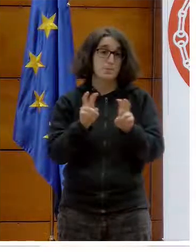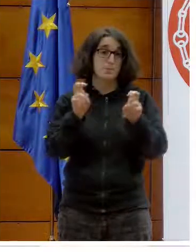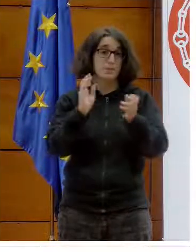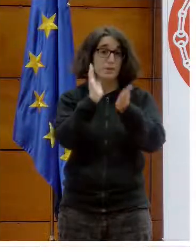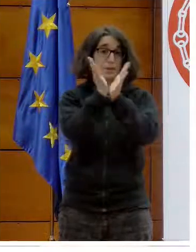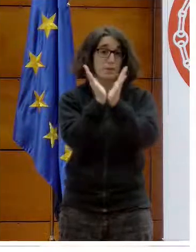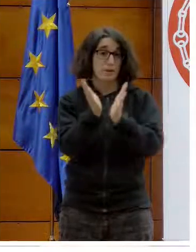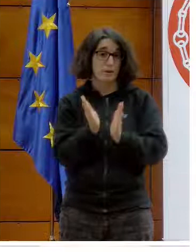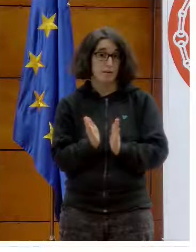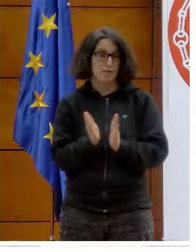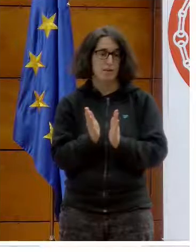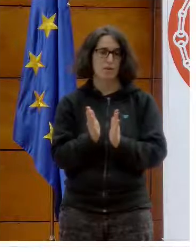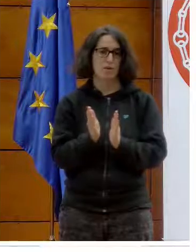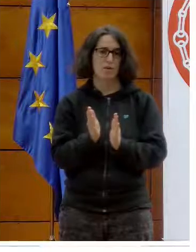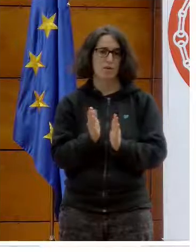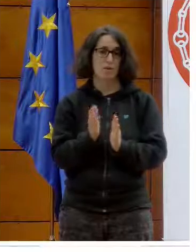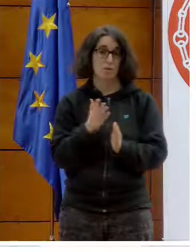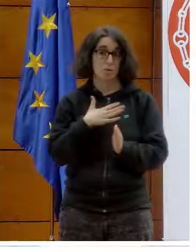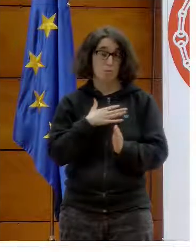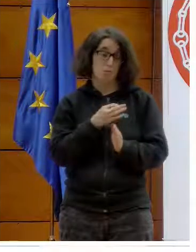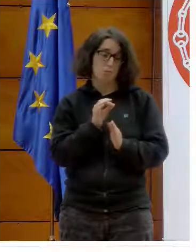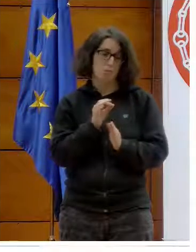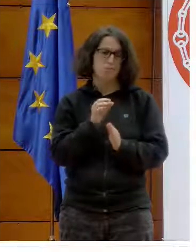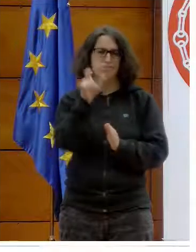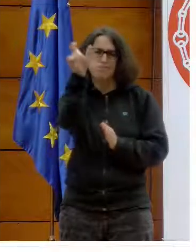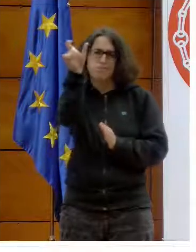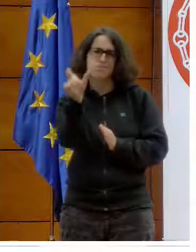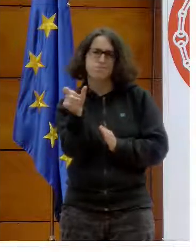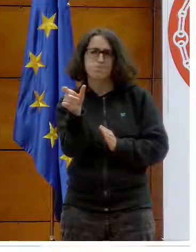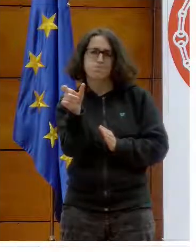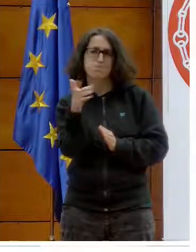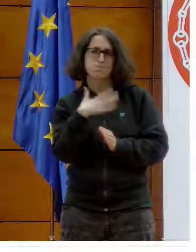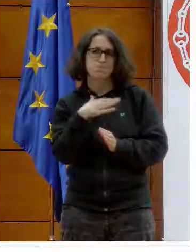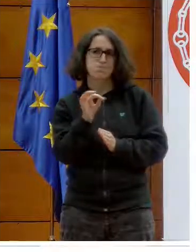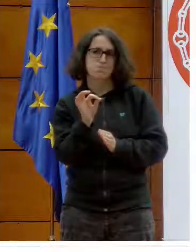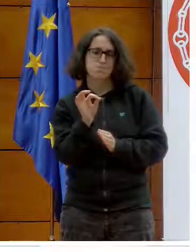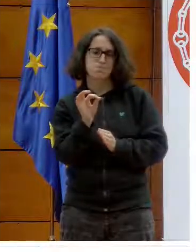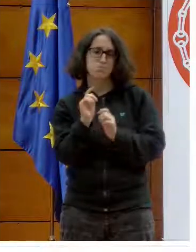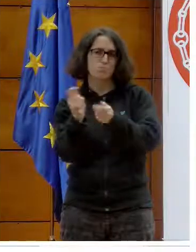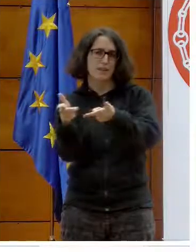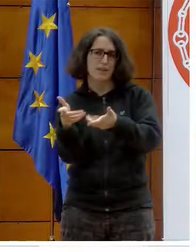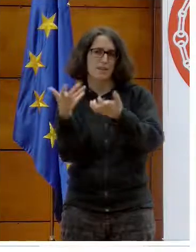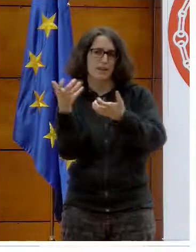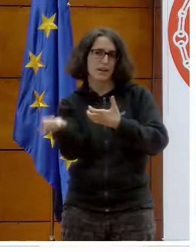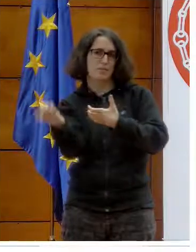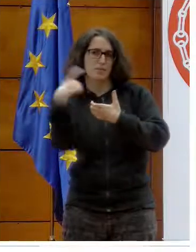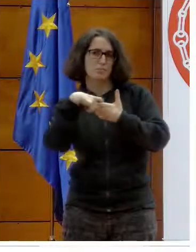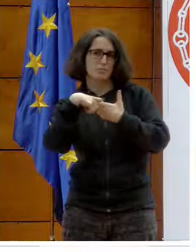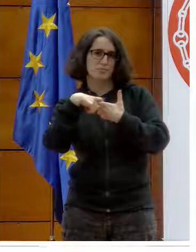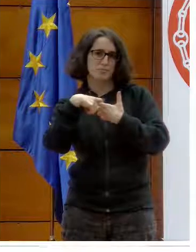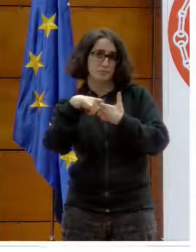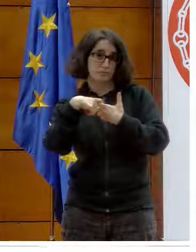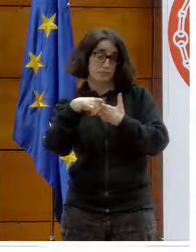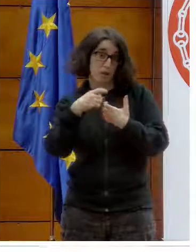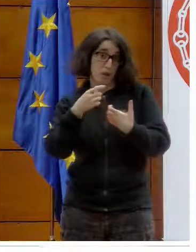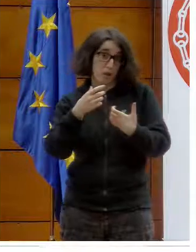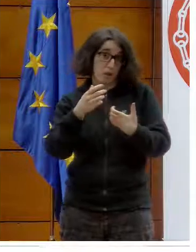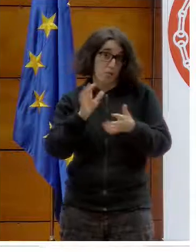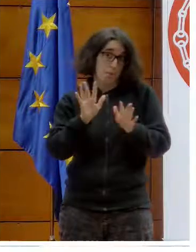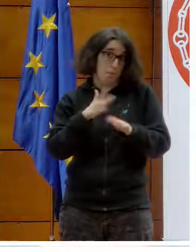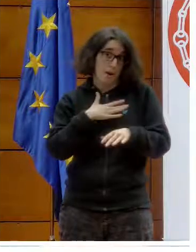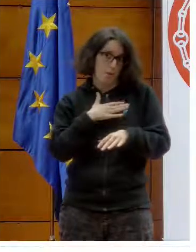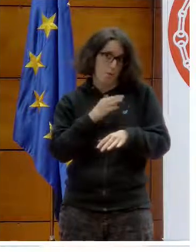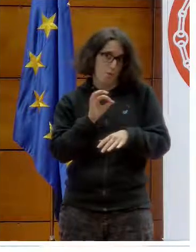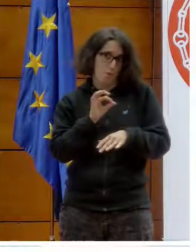consideremos que una persona puede ser candidata o puede beneficiarse de hacer terapia subacuática, puede que no lo pueda